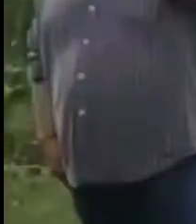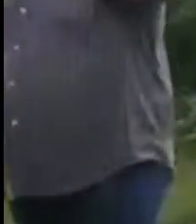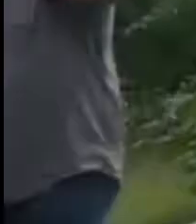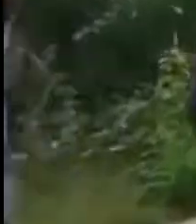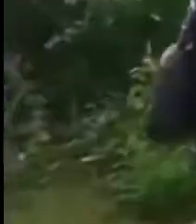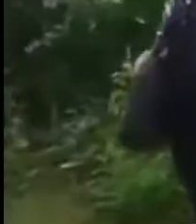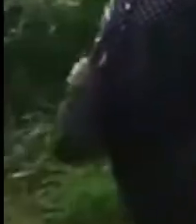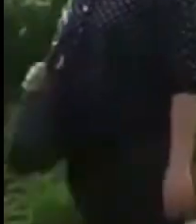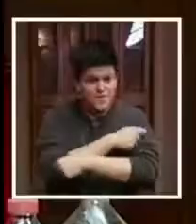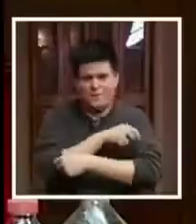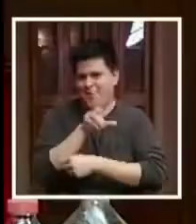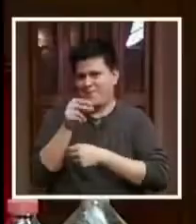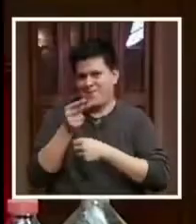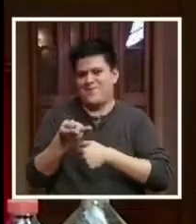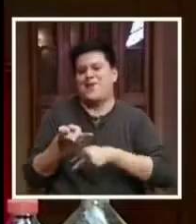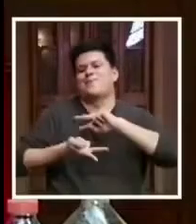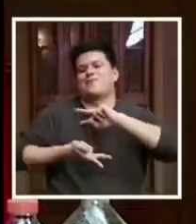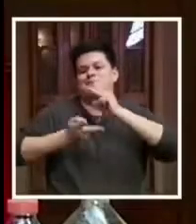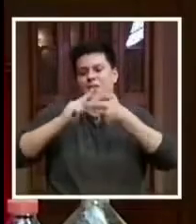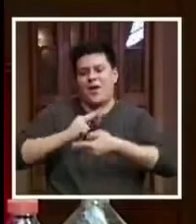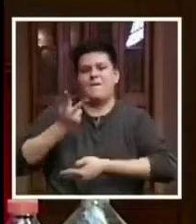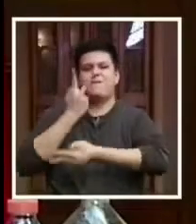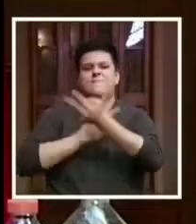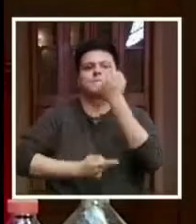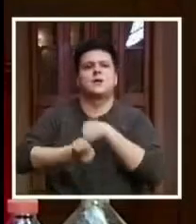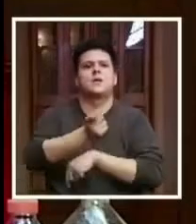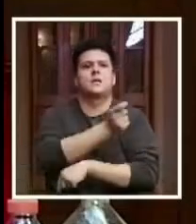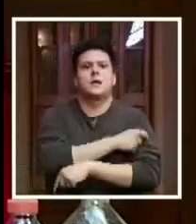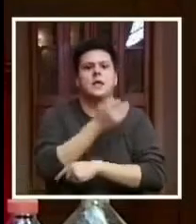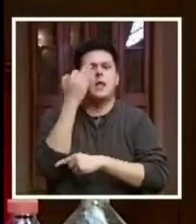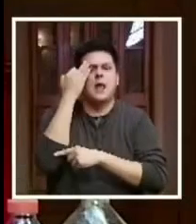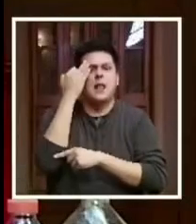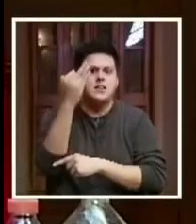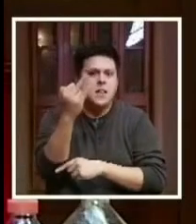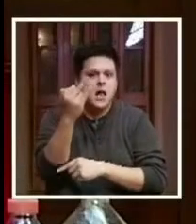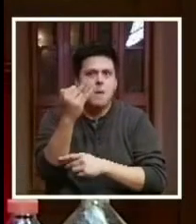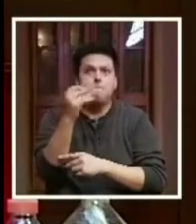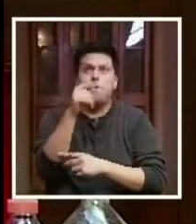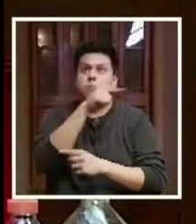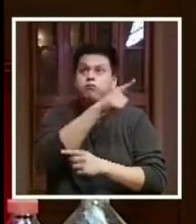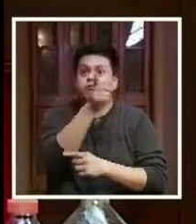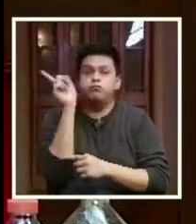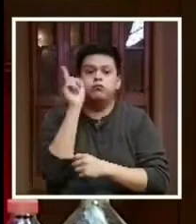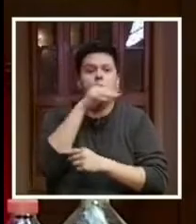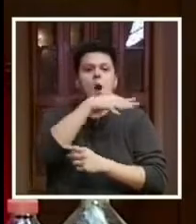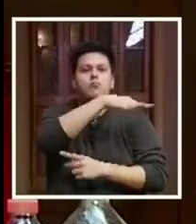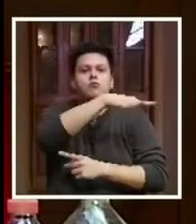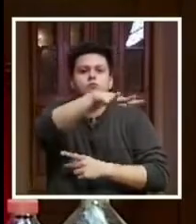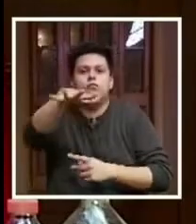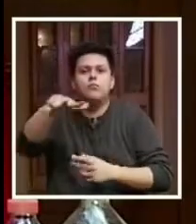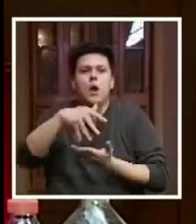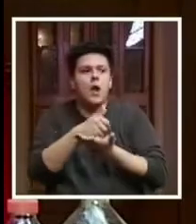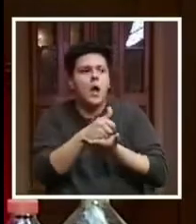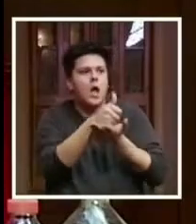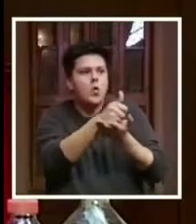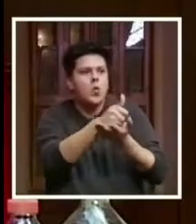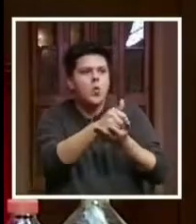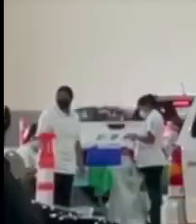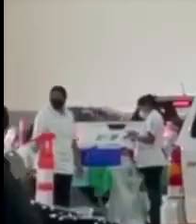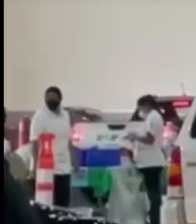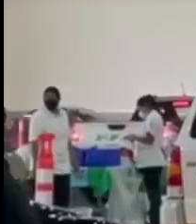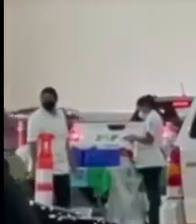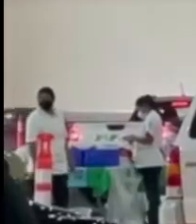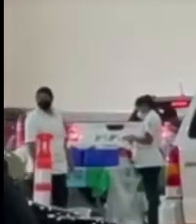laboralmente activos. El tiempo, el clima no ha ayudado tampoco para permitir un desplazamiento